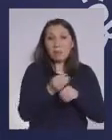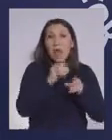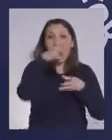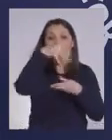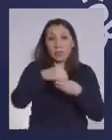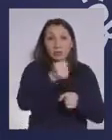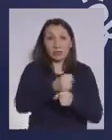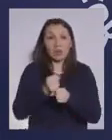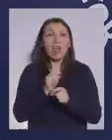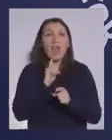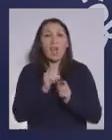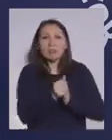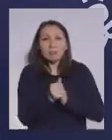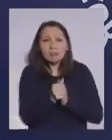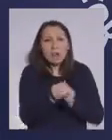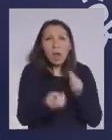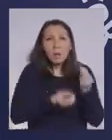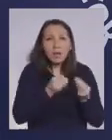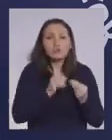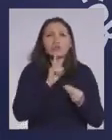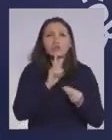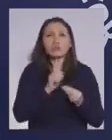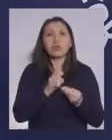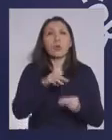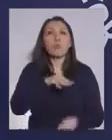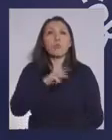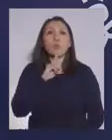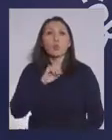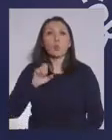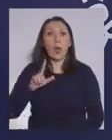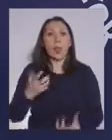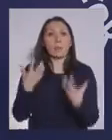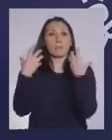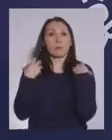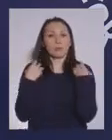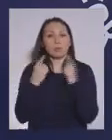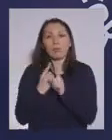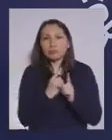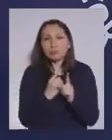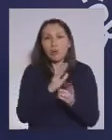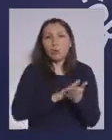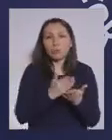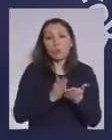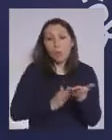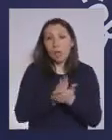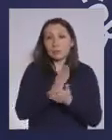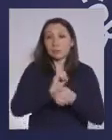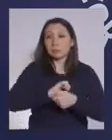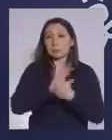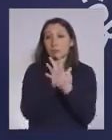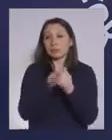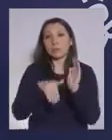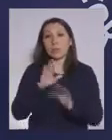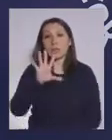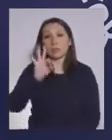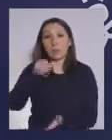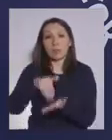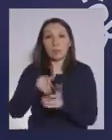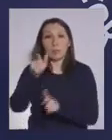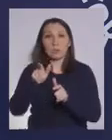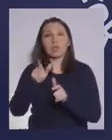seguimiento de estas personas la realizan las mutuales hay que decir que hasta la fecha desde el inicio de la pandemia más de 50 mil